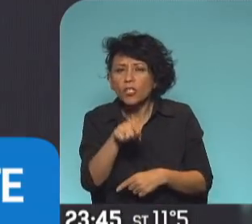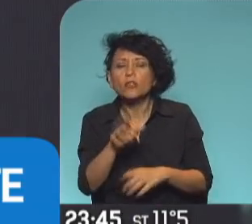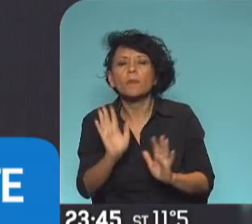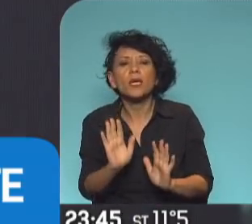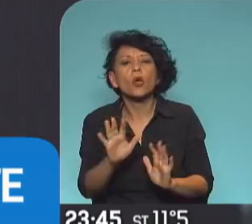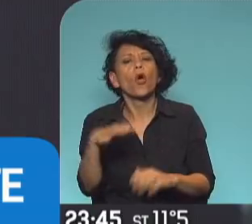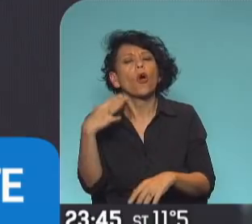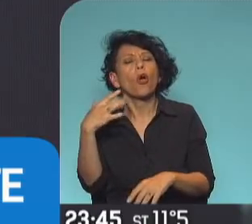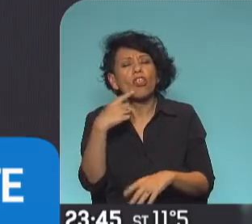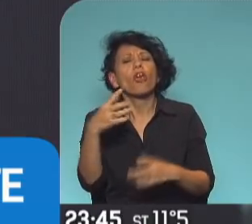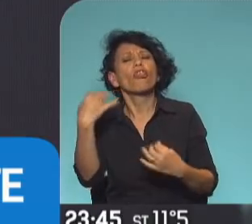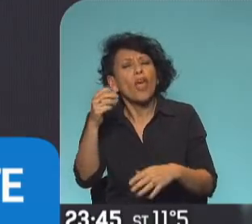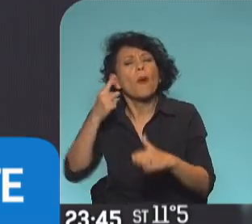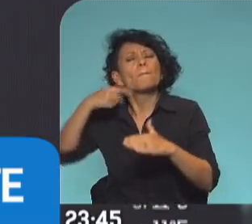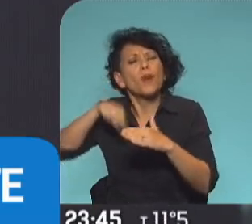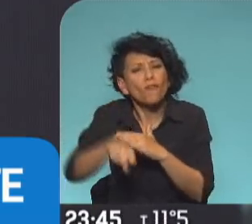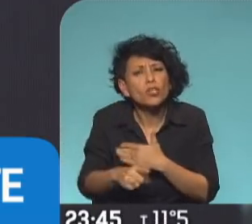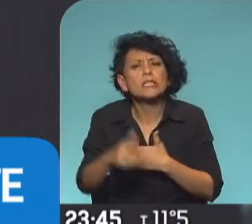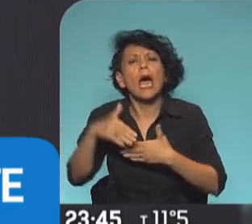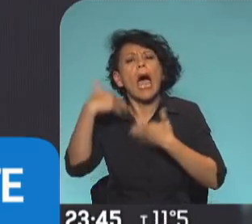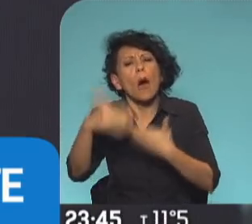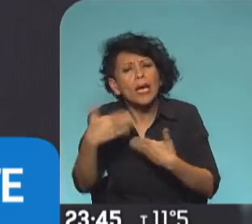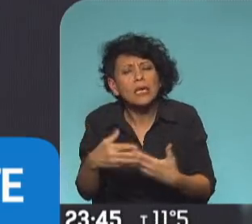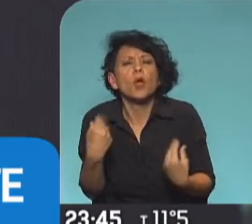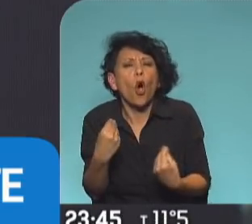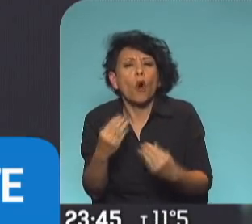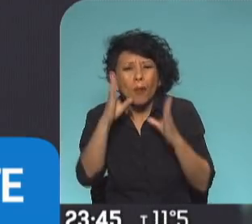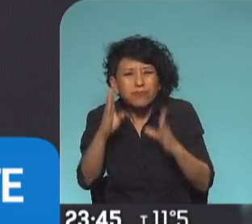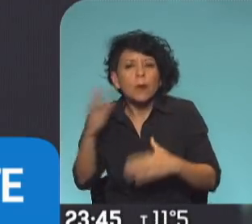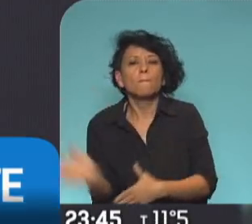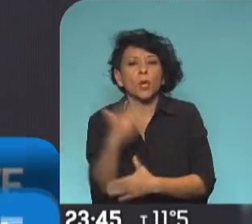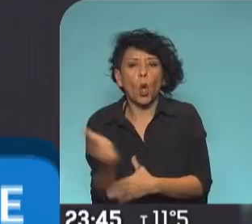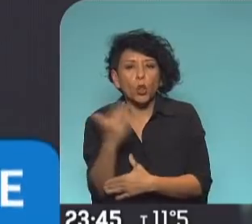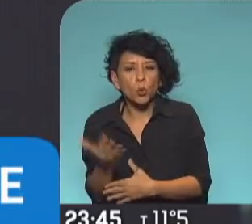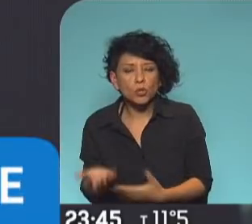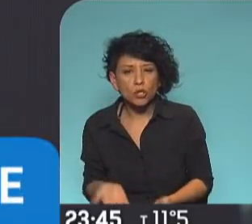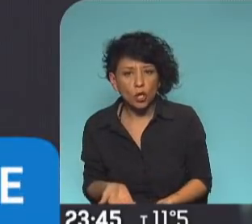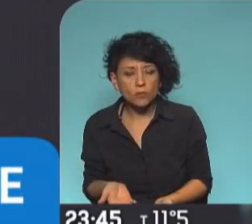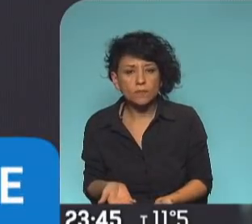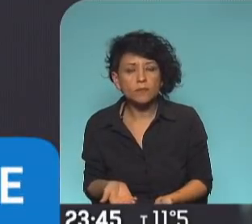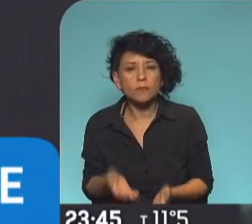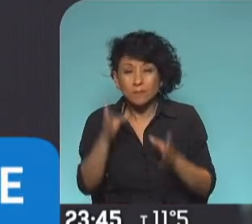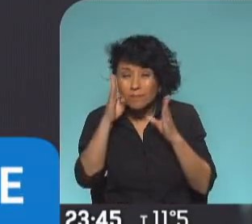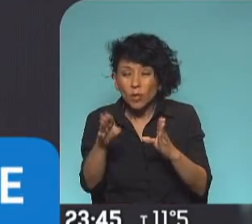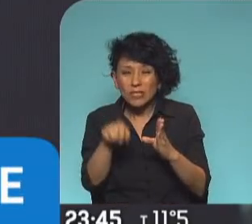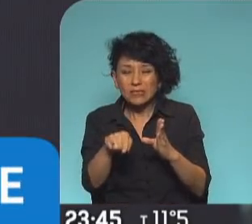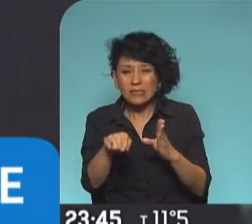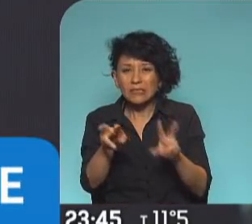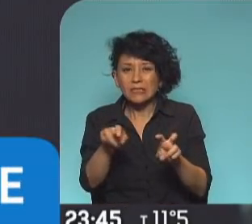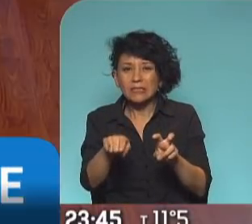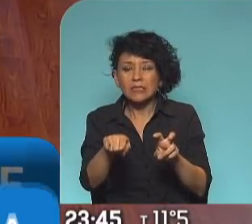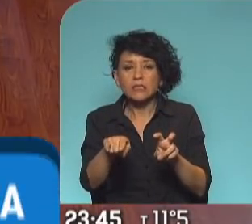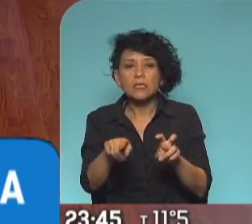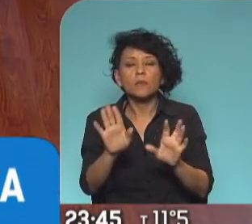que profundizarlo, hay que avanzar, pero en un esquema de producción también, ¿no? Poniendo en foco esta cuestión.